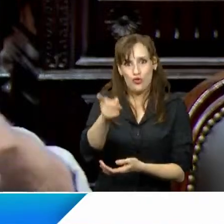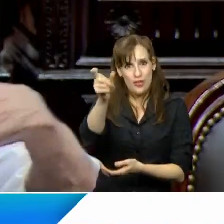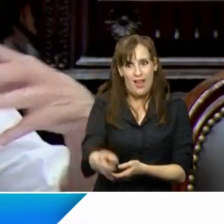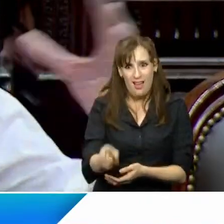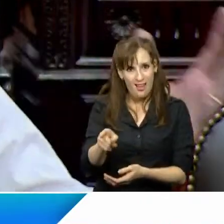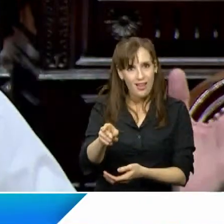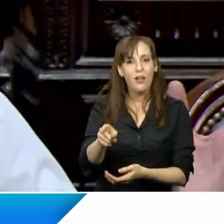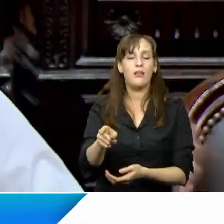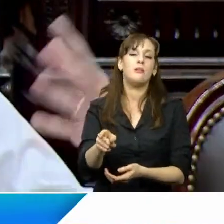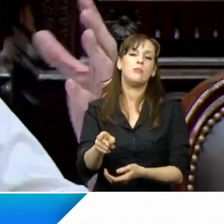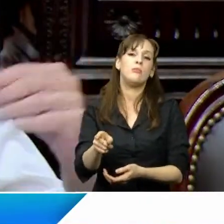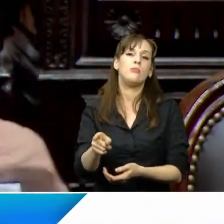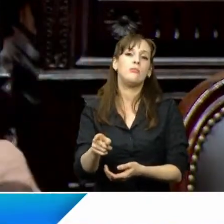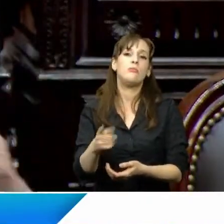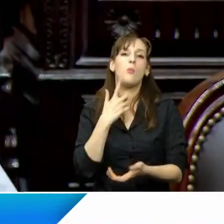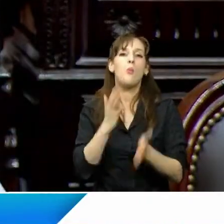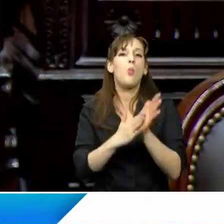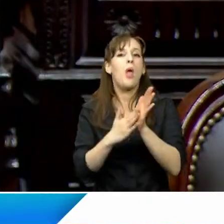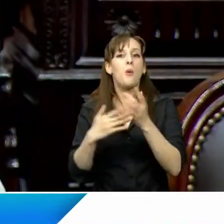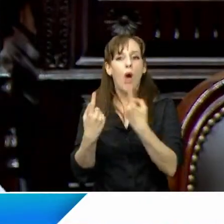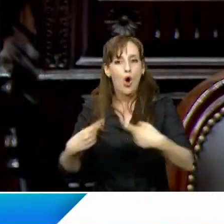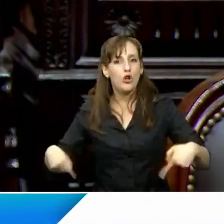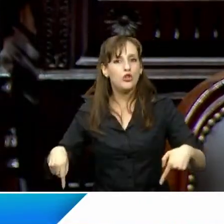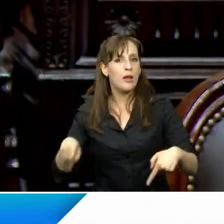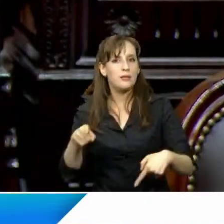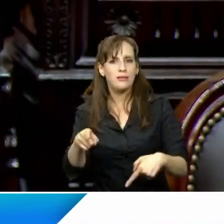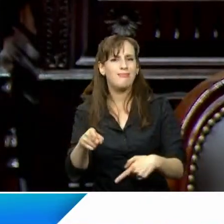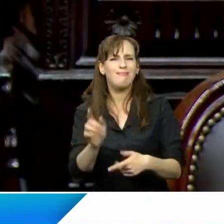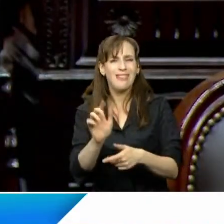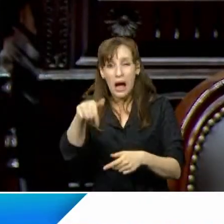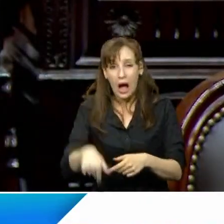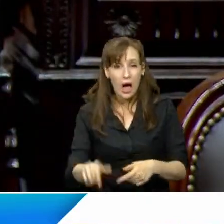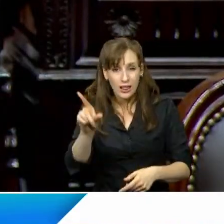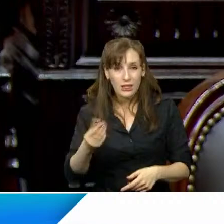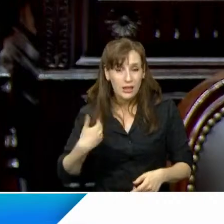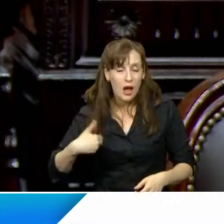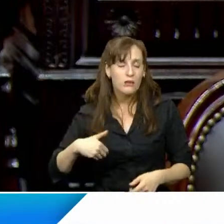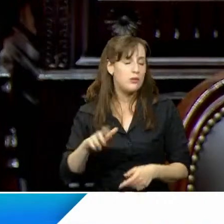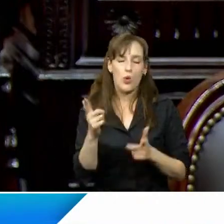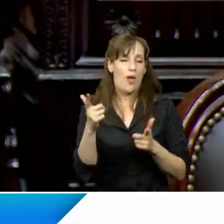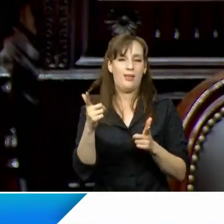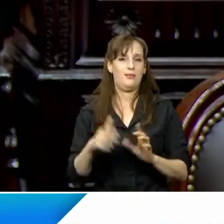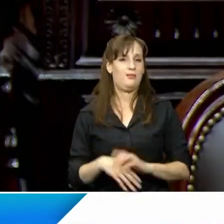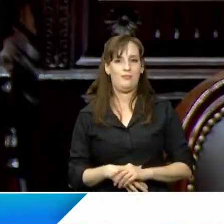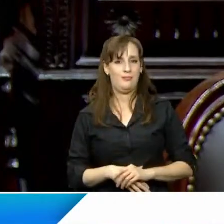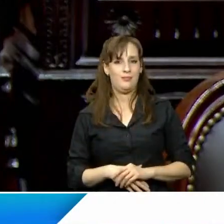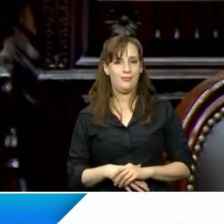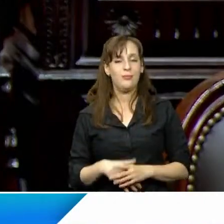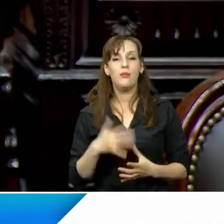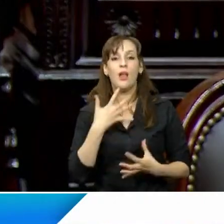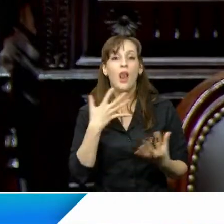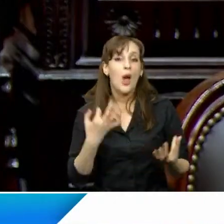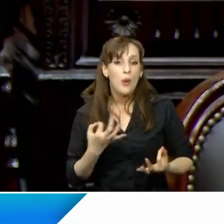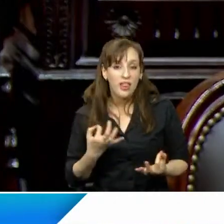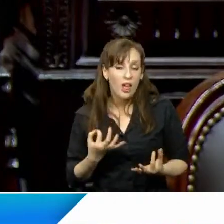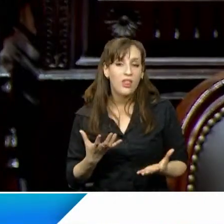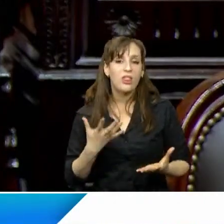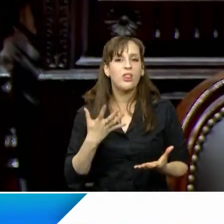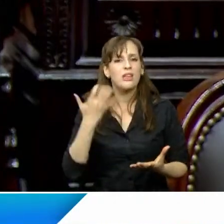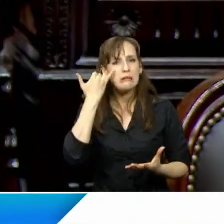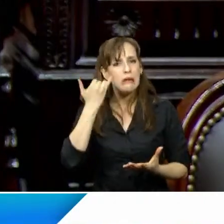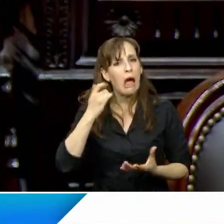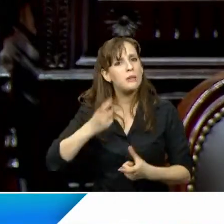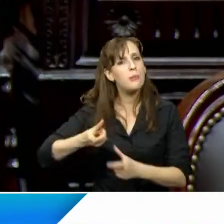inocencia, a sus responsabilidades, lo que sea. Acá eso no existe. Y la verdad que las experiencias que hemos podido